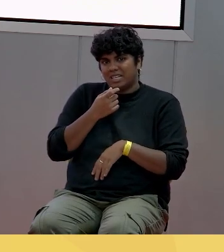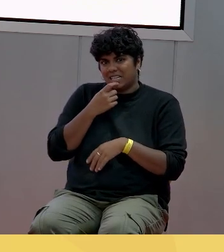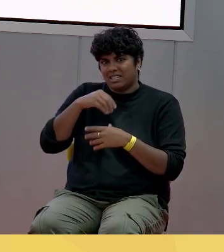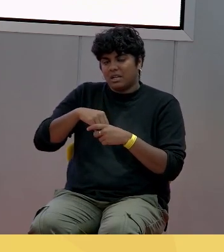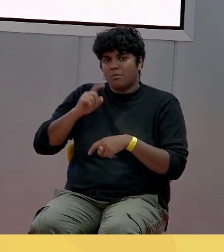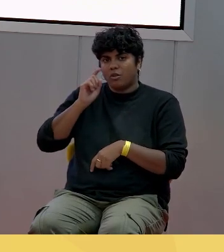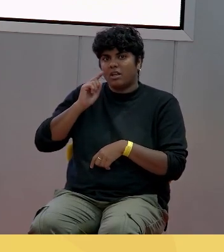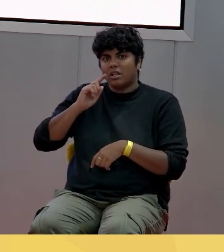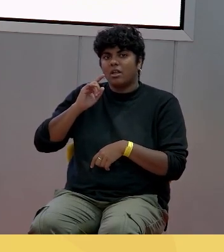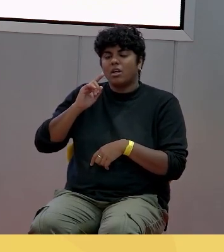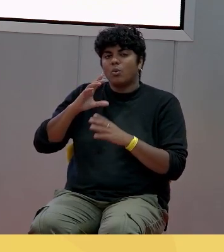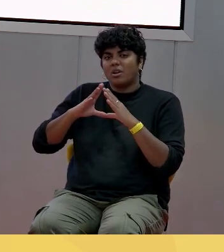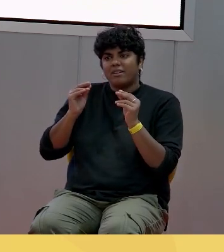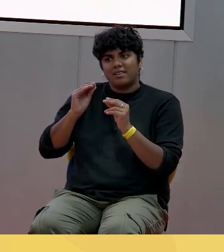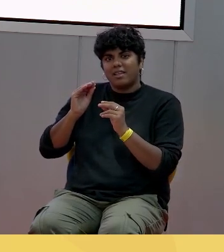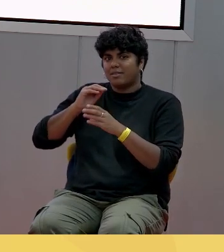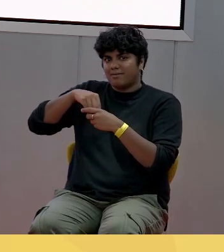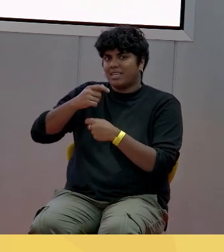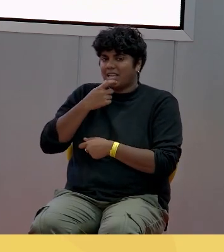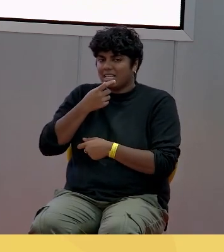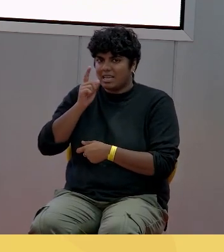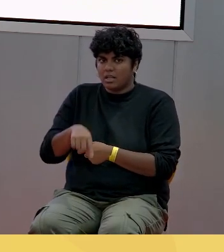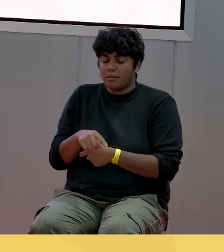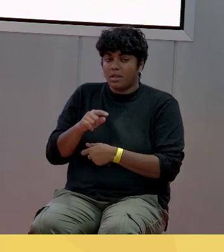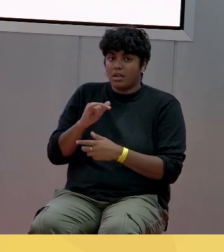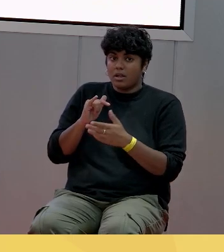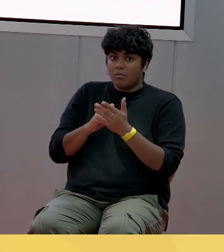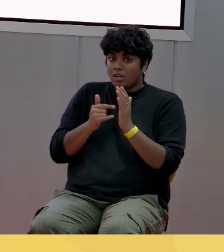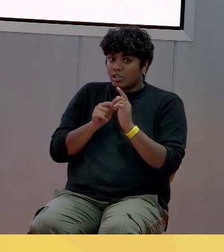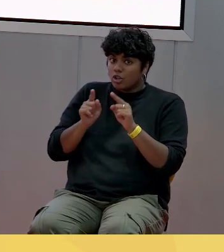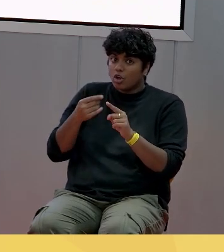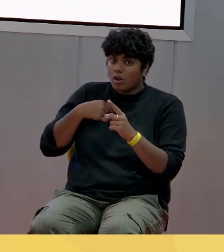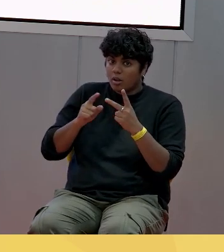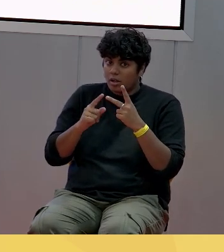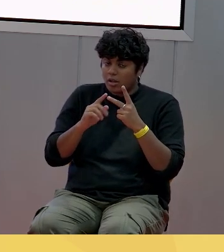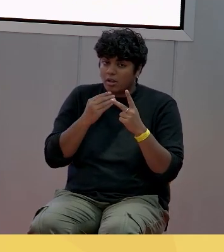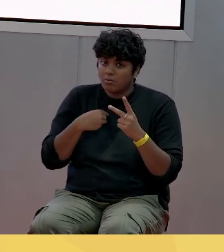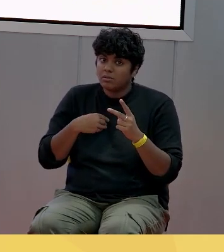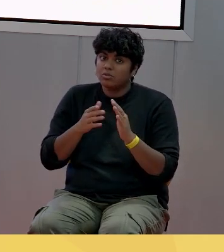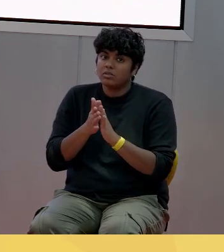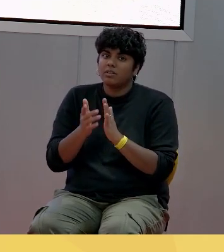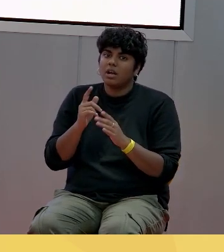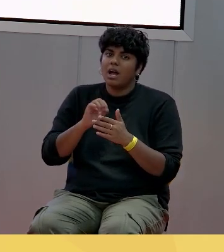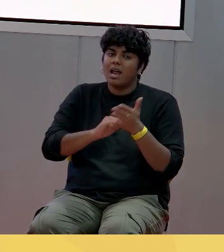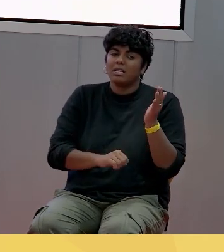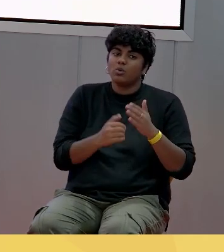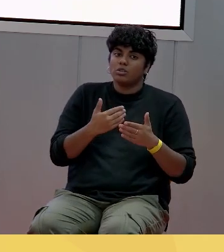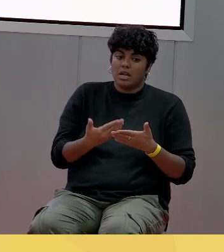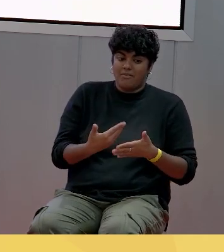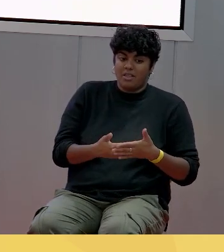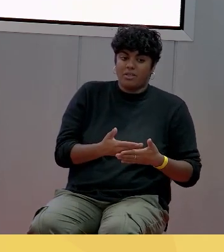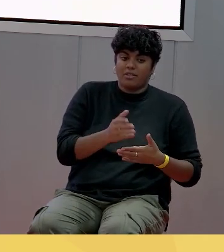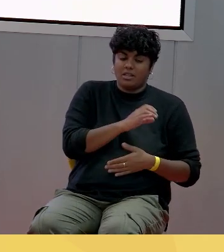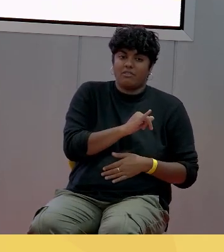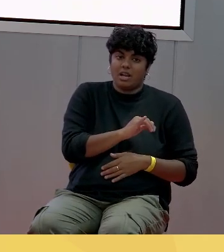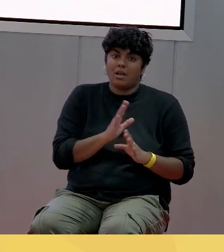también de la Universidad de Yale. Y este proyecto, el Integrity Project, tiene el objetivo de crear artículos sobre evidencia científica, pero que su objetivo